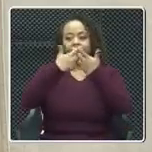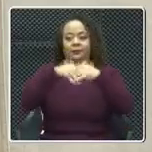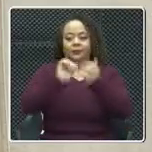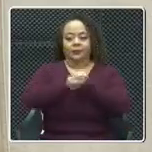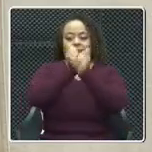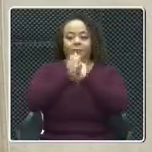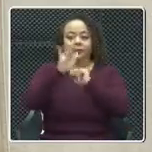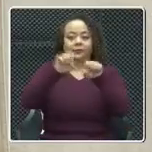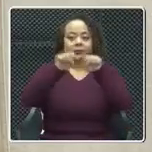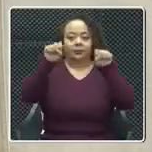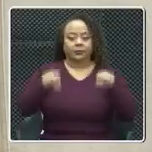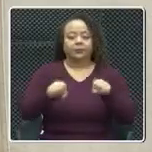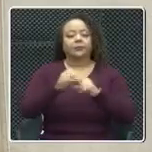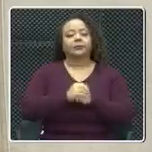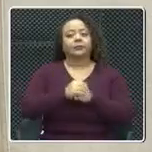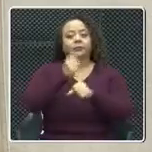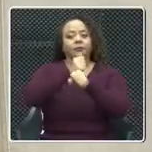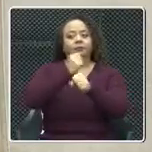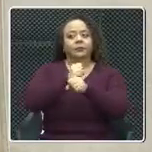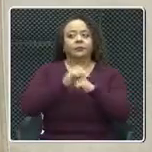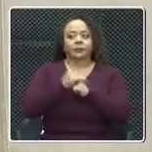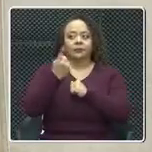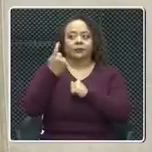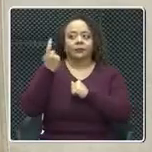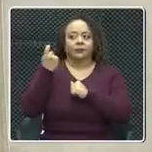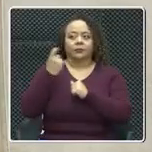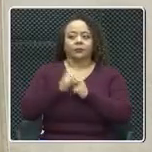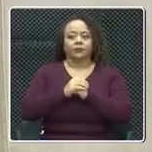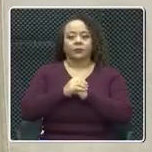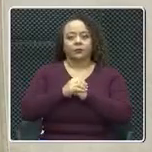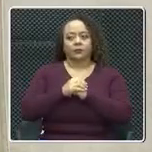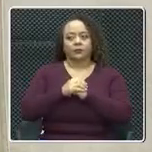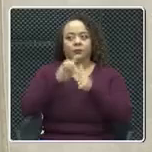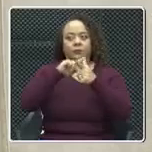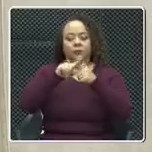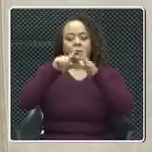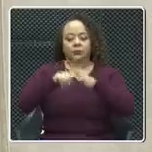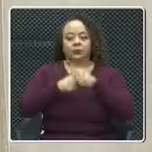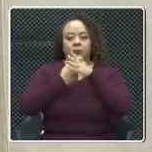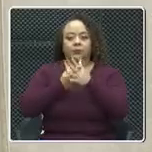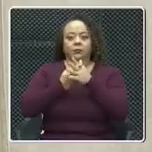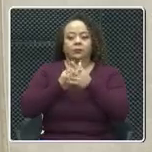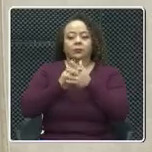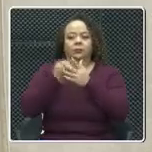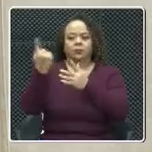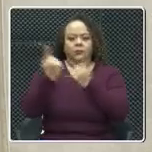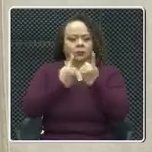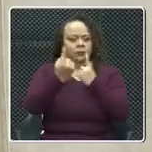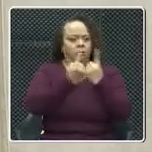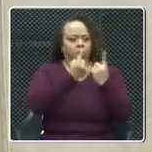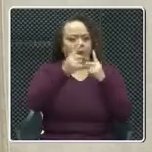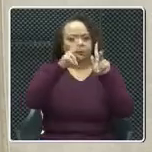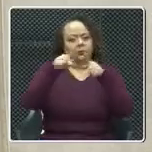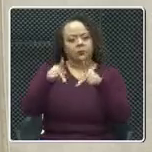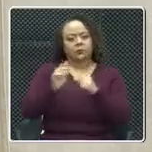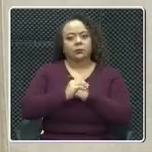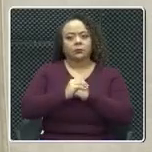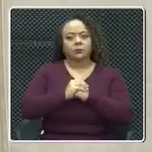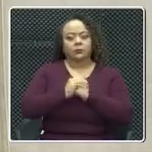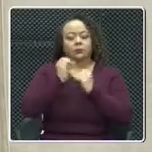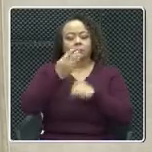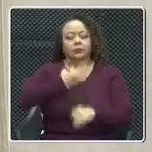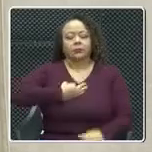su sistema operativo, ¿verdad? Hace poco. Y entonces empezamos a recibir muchísimos casos de personas que han estado